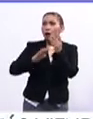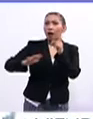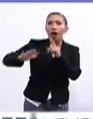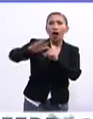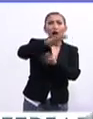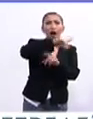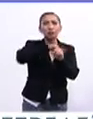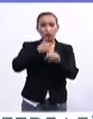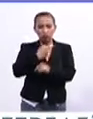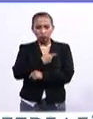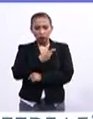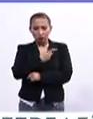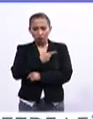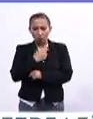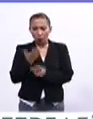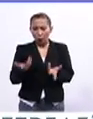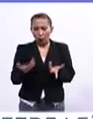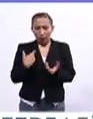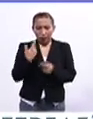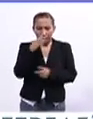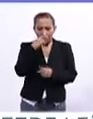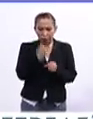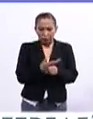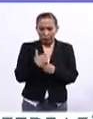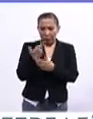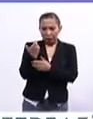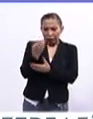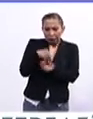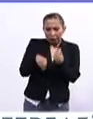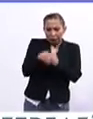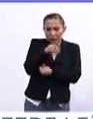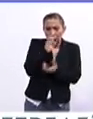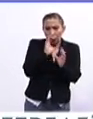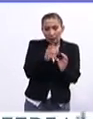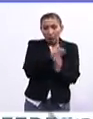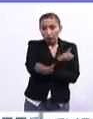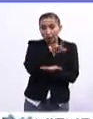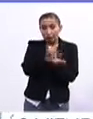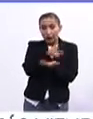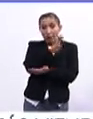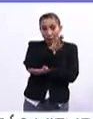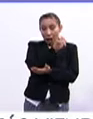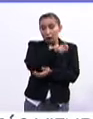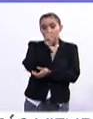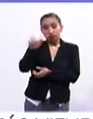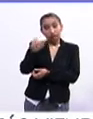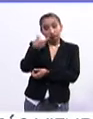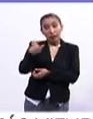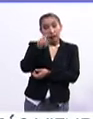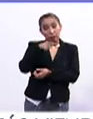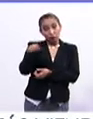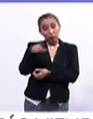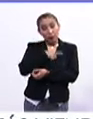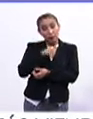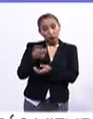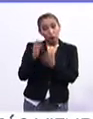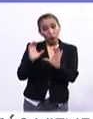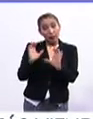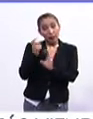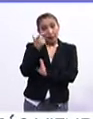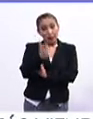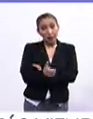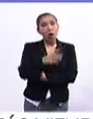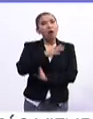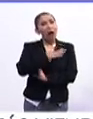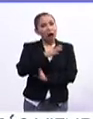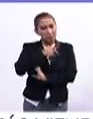que ser autosuficiente en casa, llevar la parte de las finanzas, porque ahora, bueno, los que son becarios van a recibir una beca y tienen que administrarse. Entonces